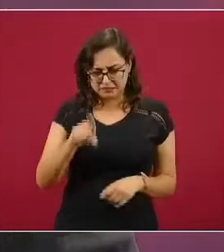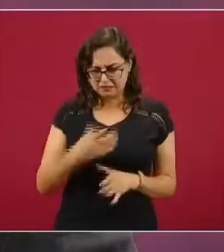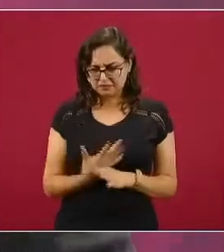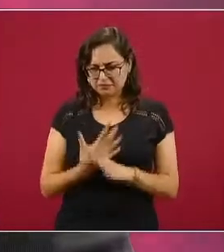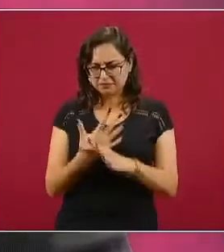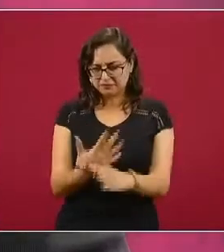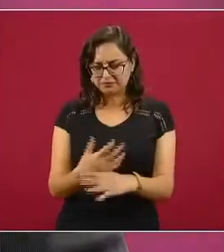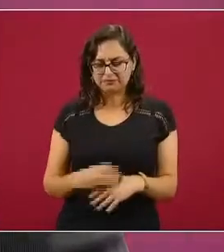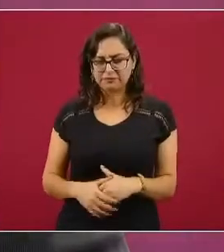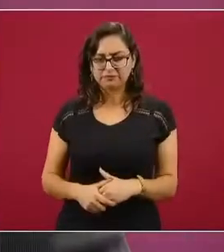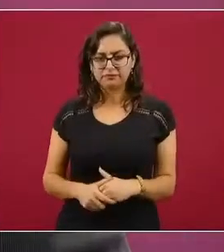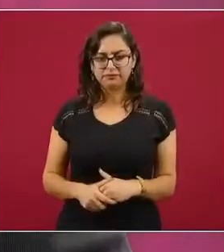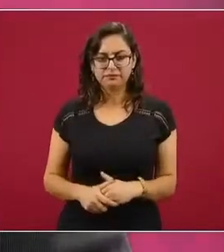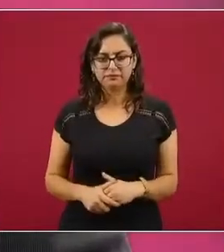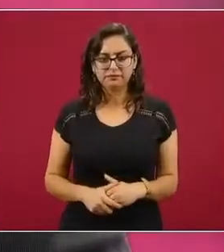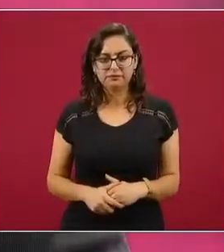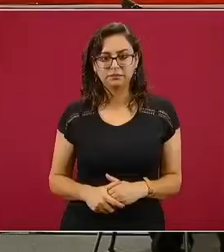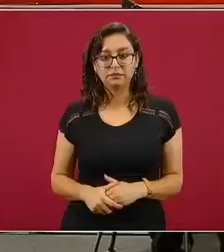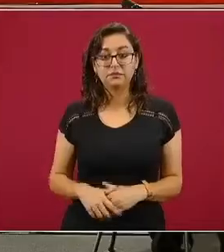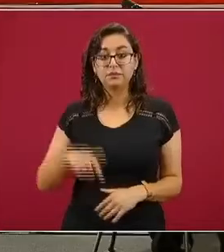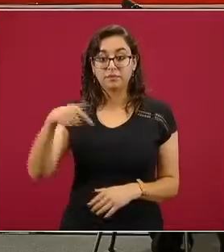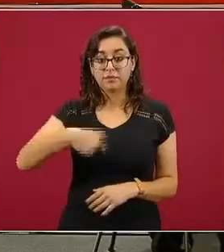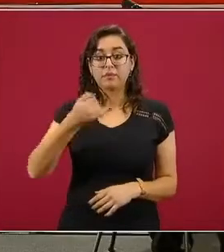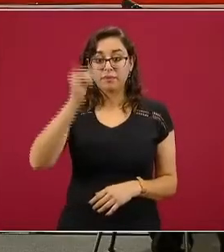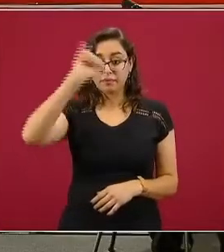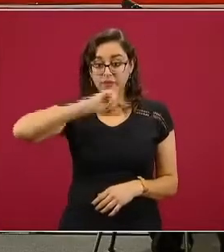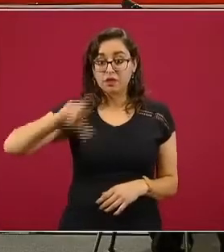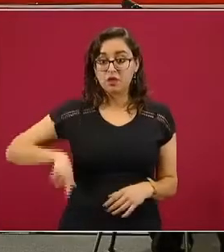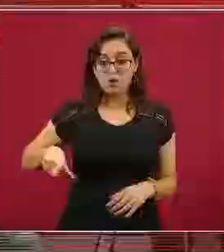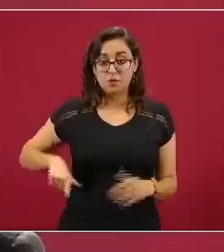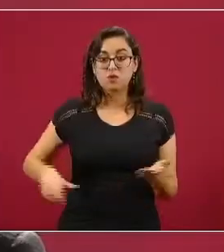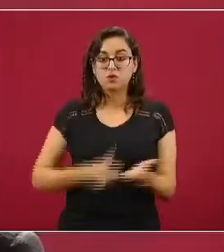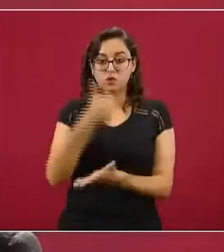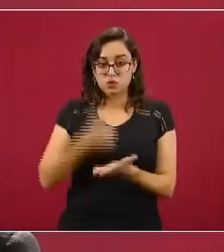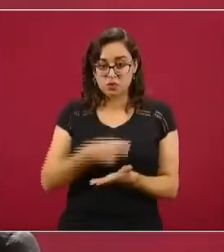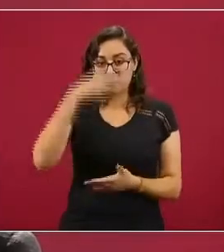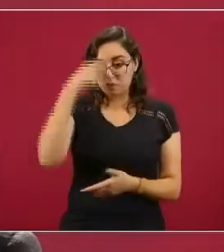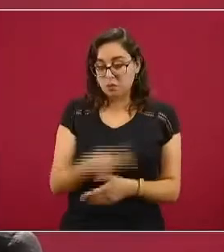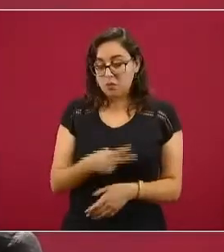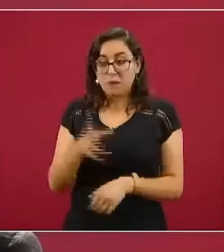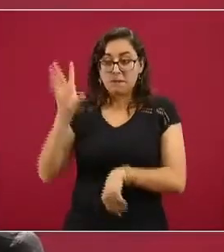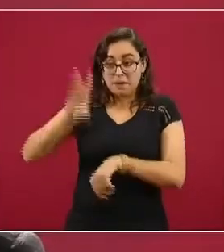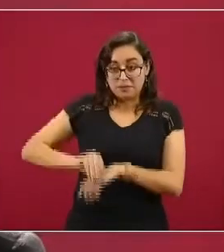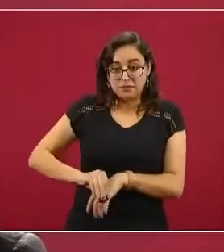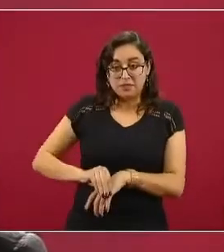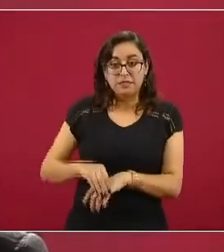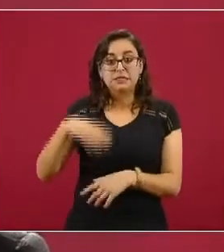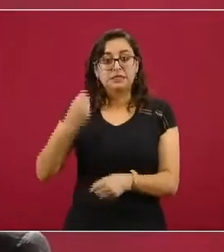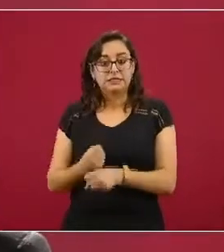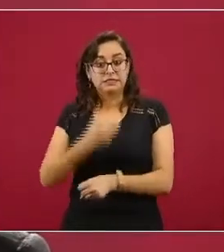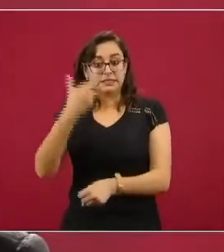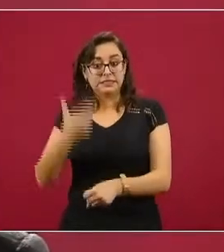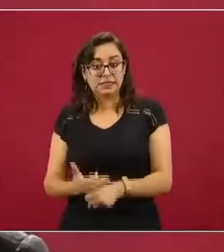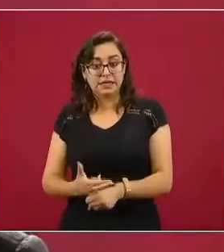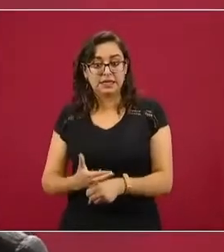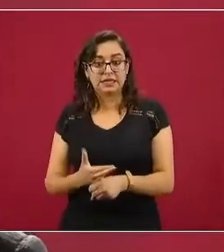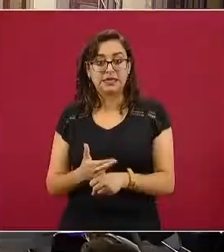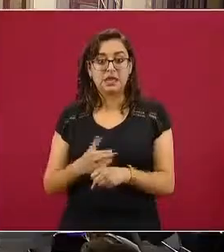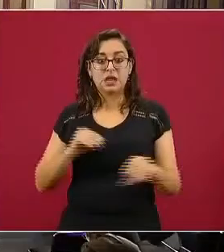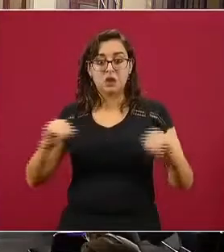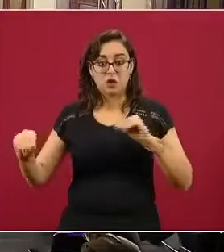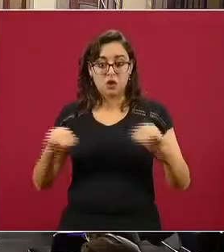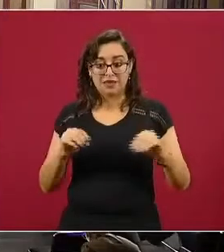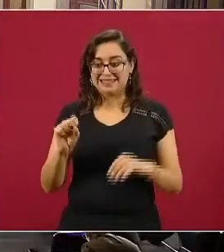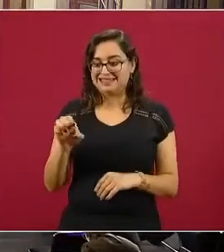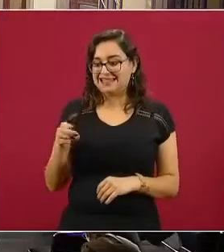que si la jefa de gobierno de la Ciudad de México está de acuerdo, podemos invitar a su secretario de Movilidad